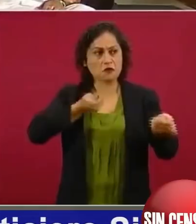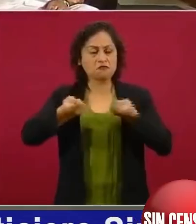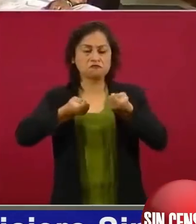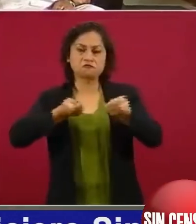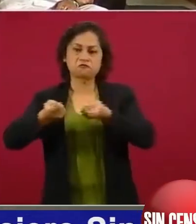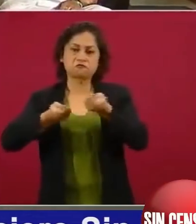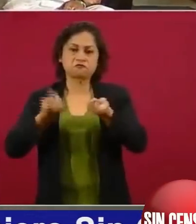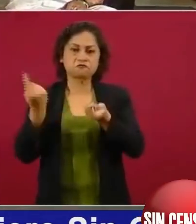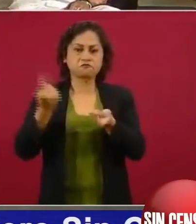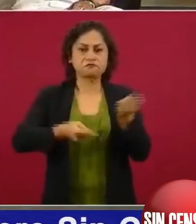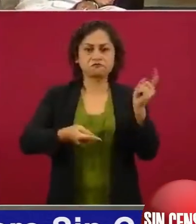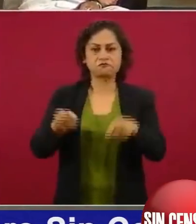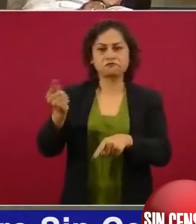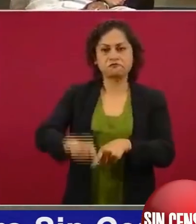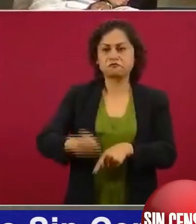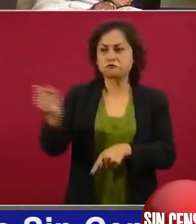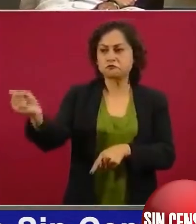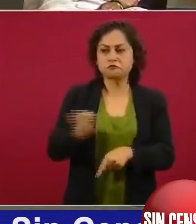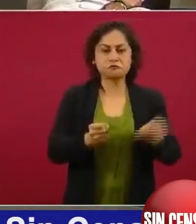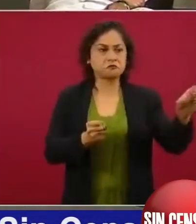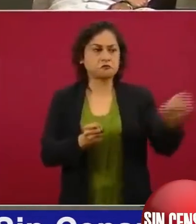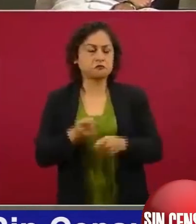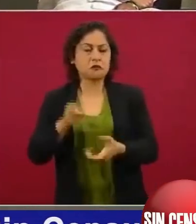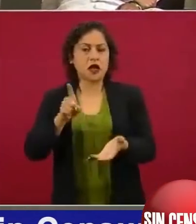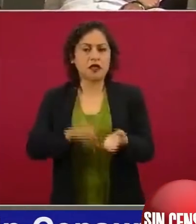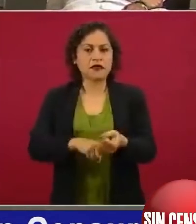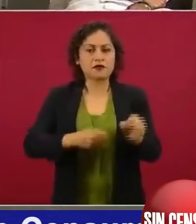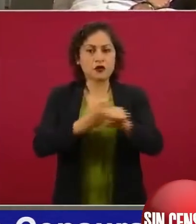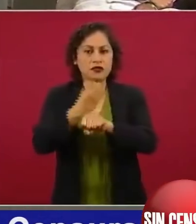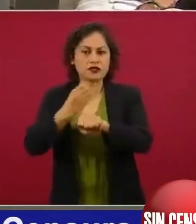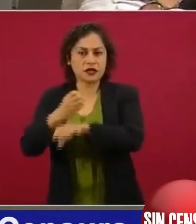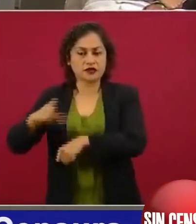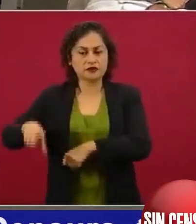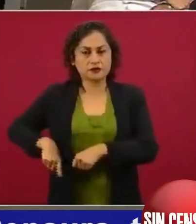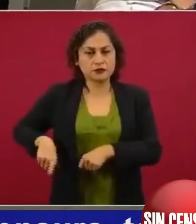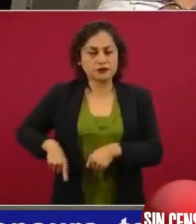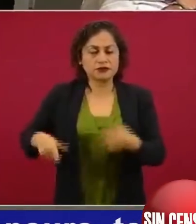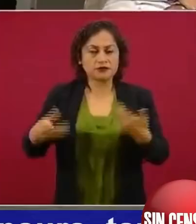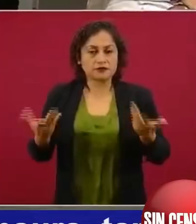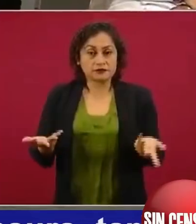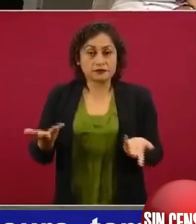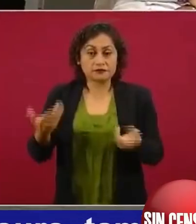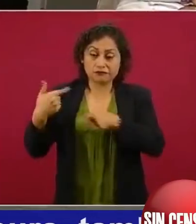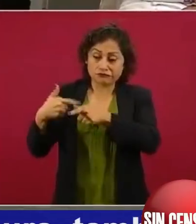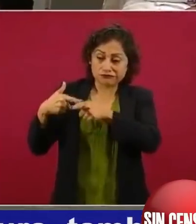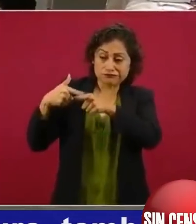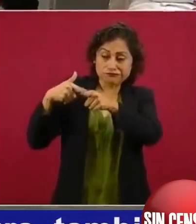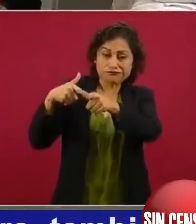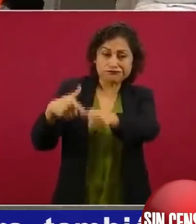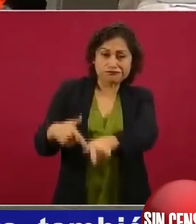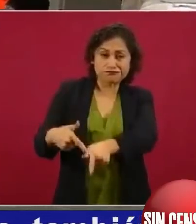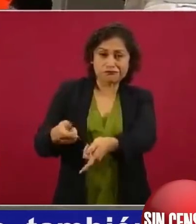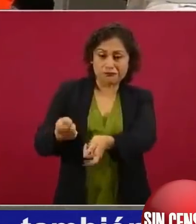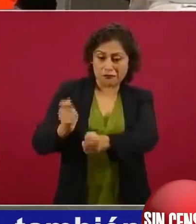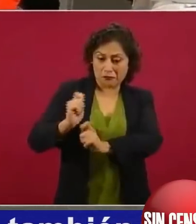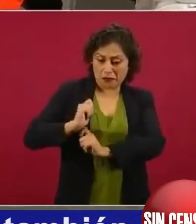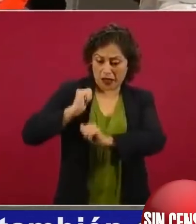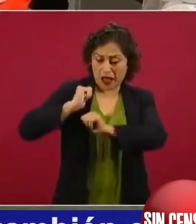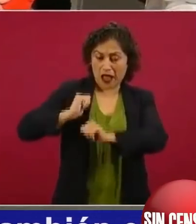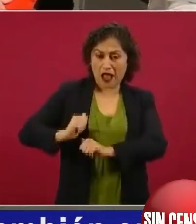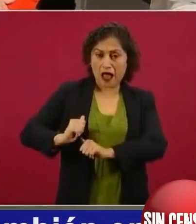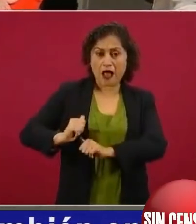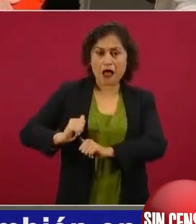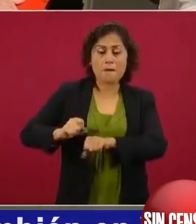hombres fuertes que tardaron en el poder en los estados casi lo mismo